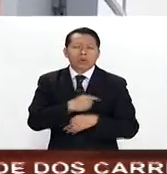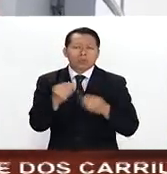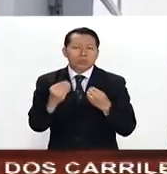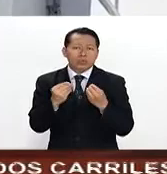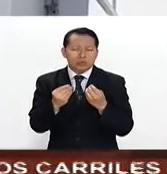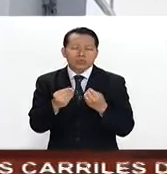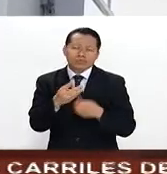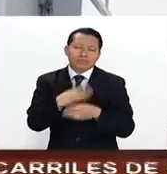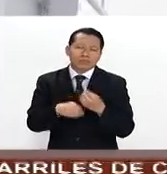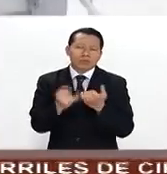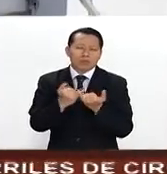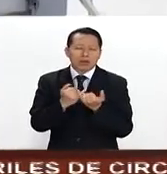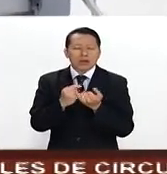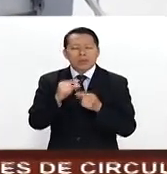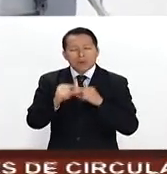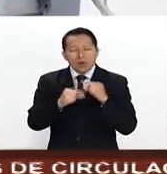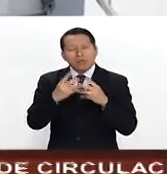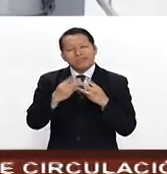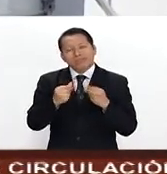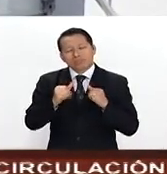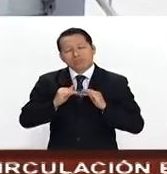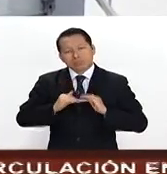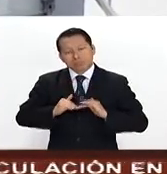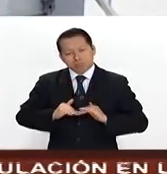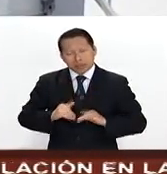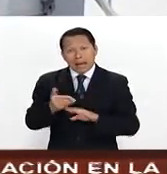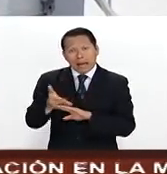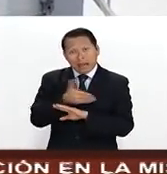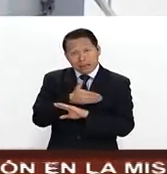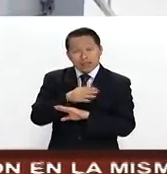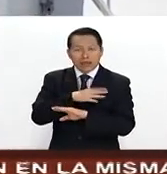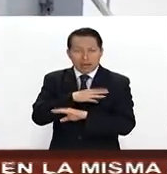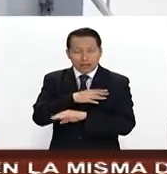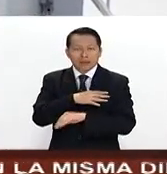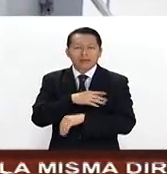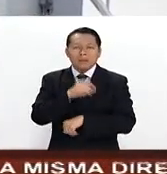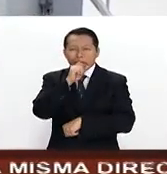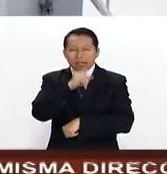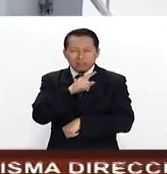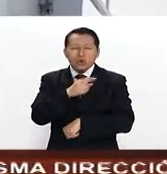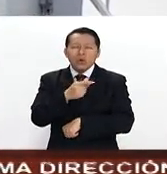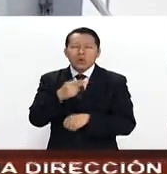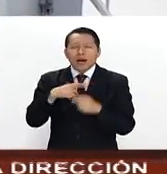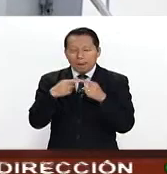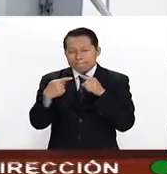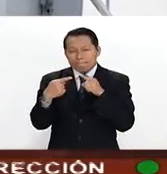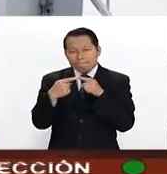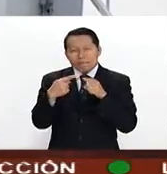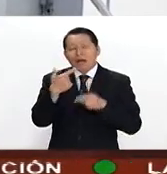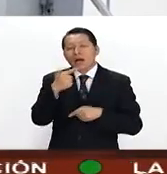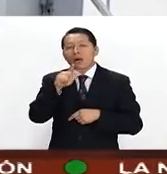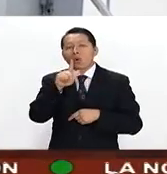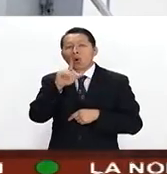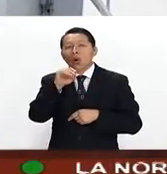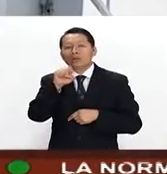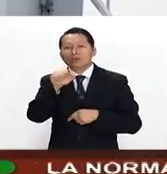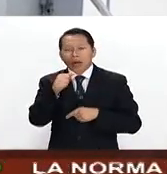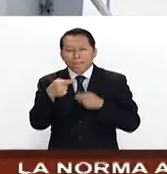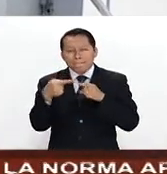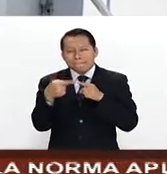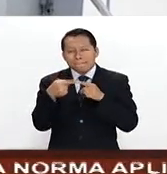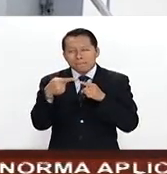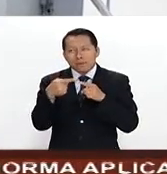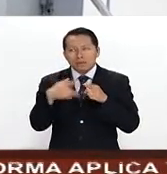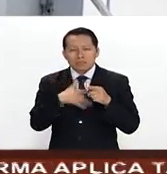como que me tranquilicé. Antes pues me tomaron la toma de la glucosa y pues me dijeron que